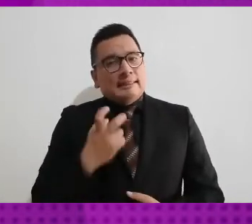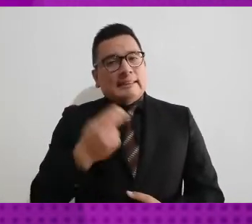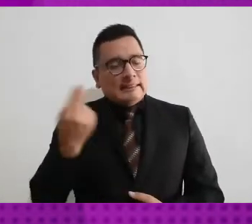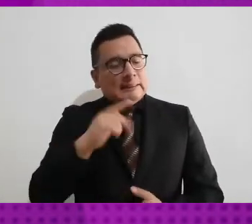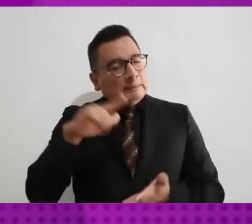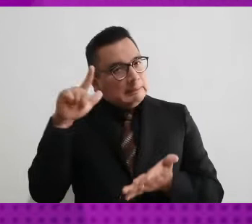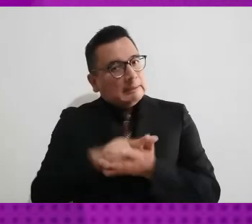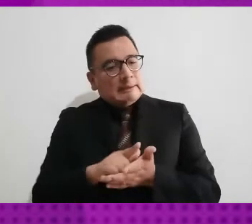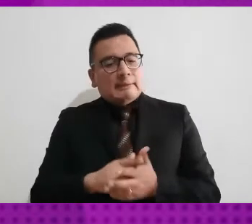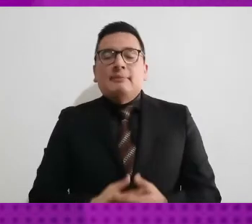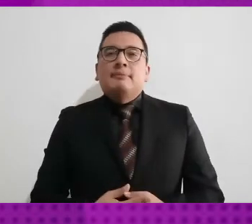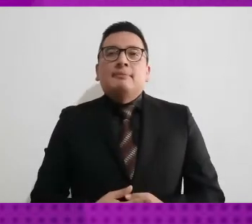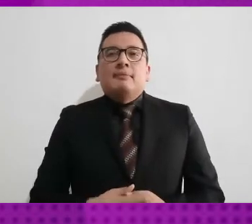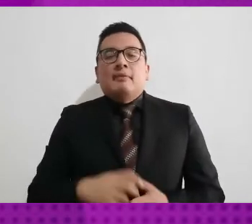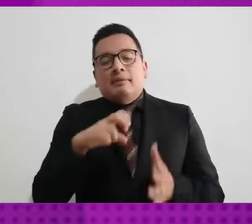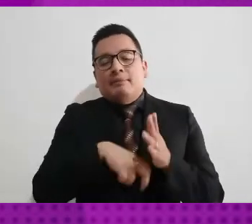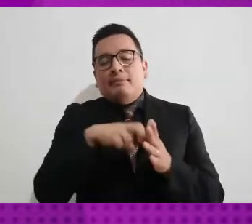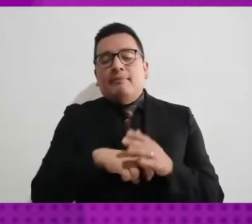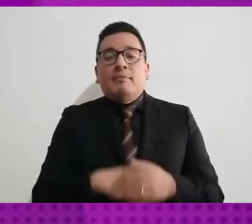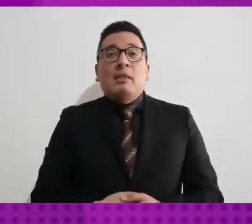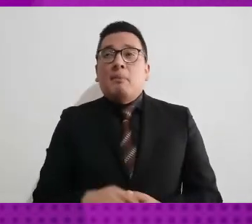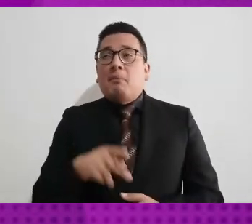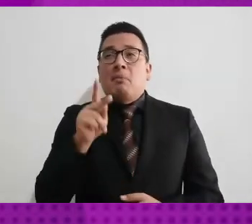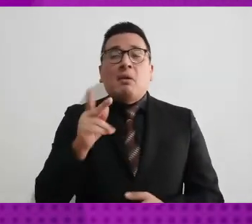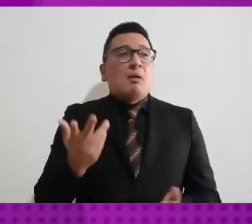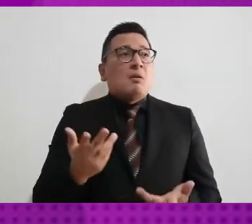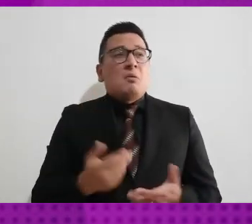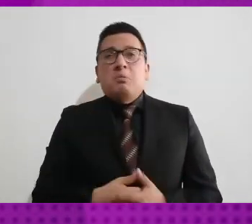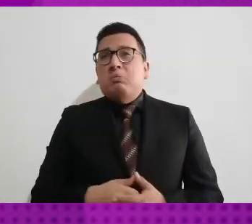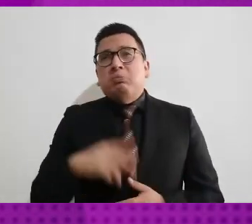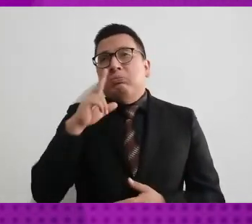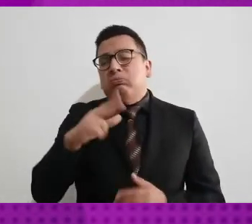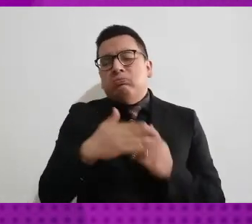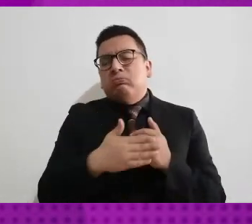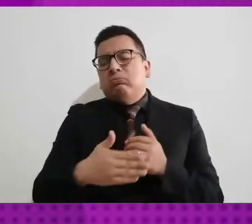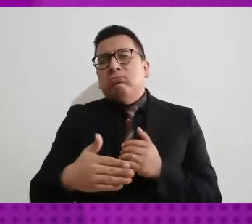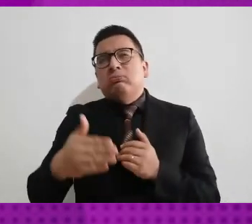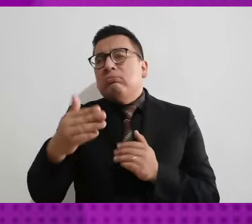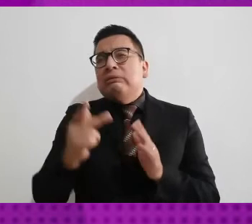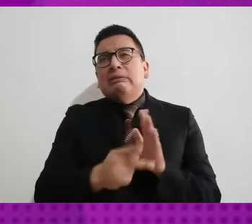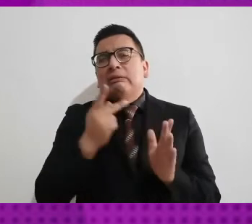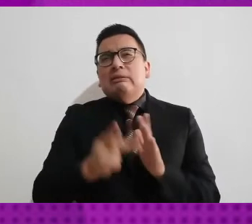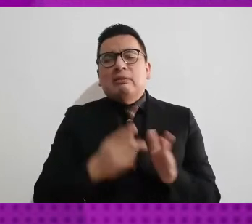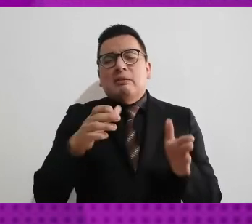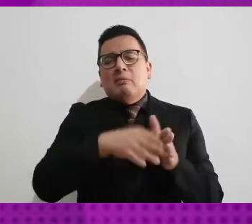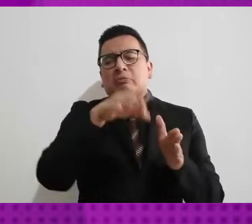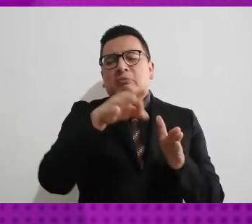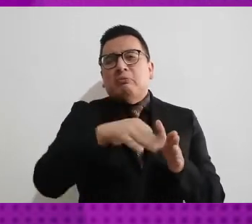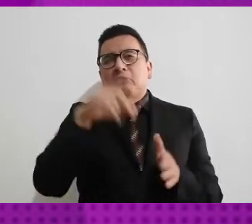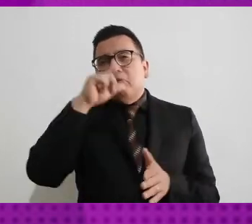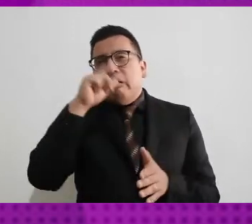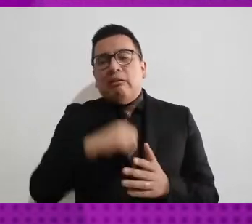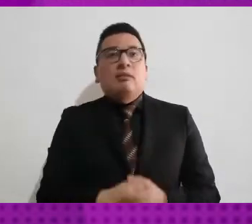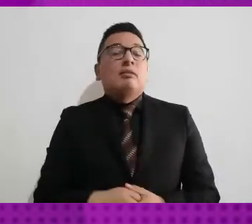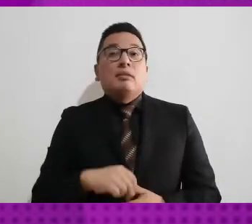Heroles. Pero en los hechos siguieron habiendo elecciones viciadas en nuestro país, y esto nos estalla con